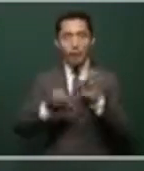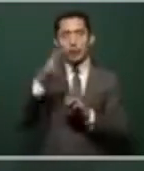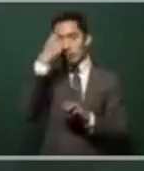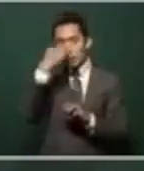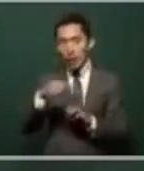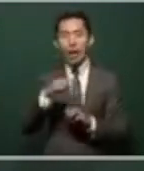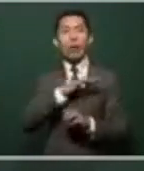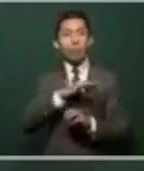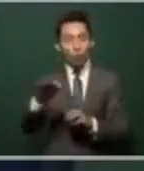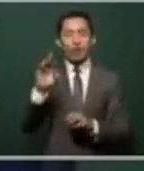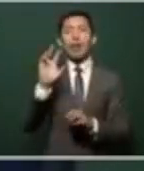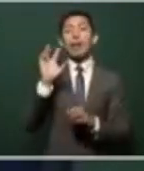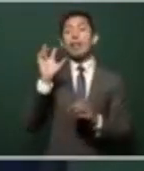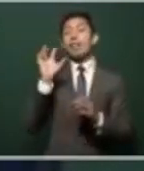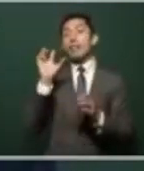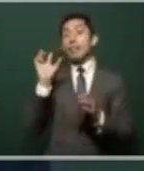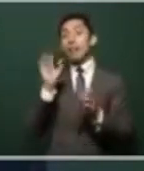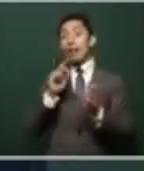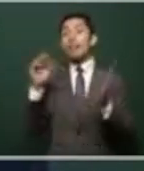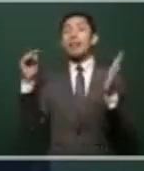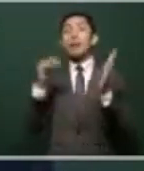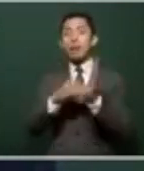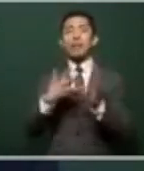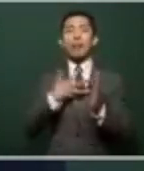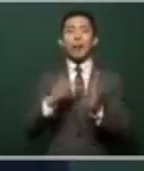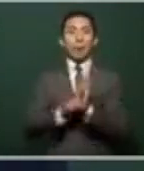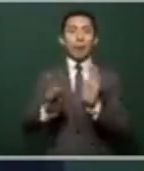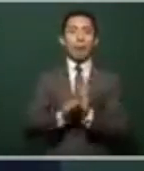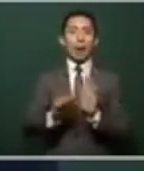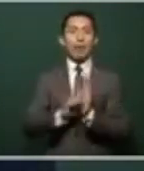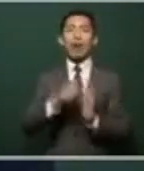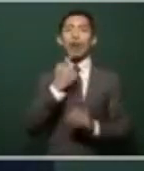integrar. 30,000 alarmas ciudadanas